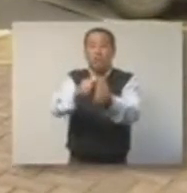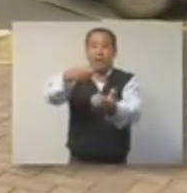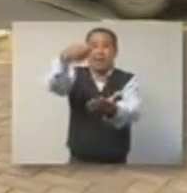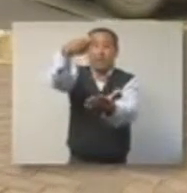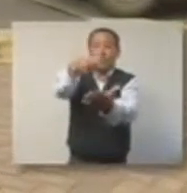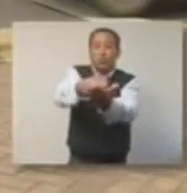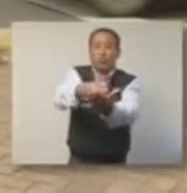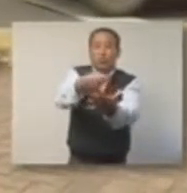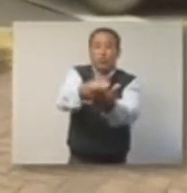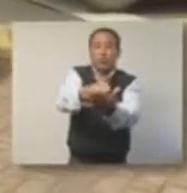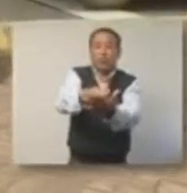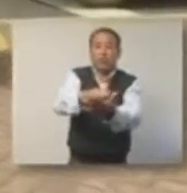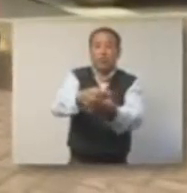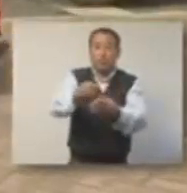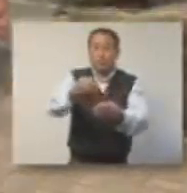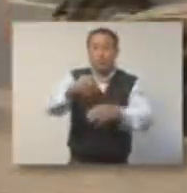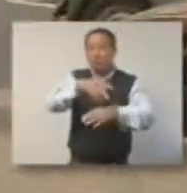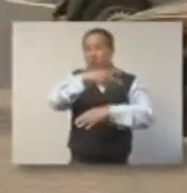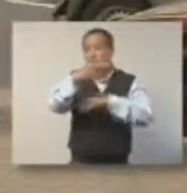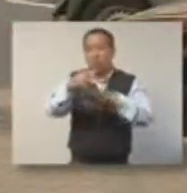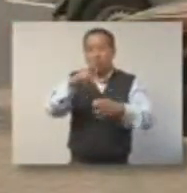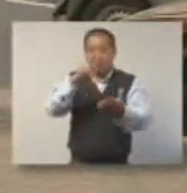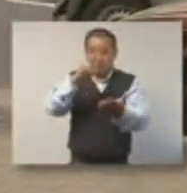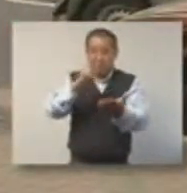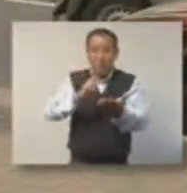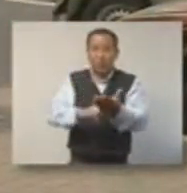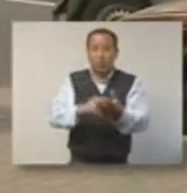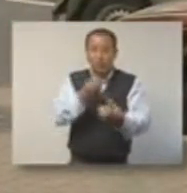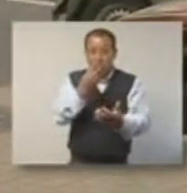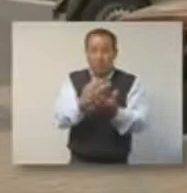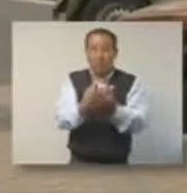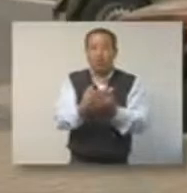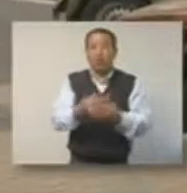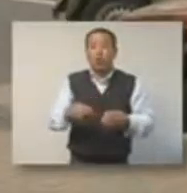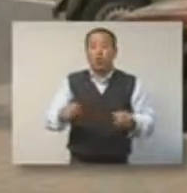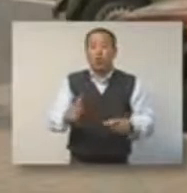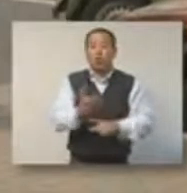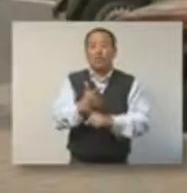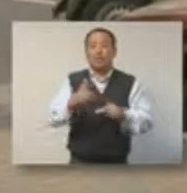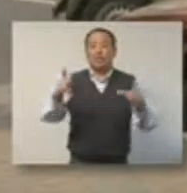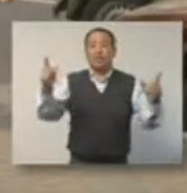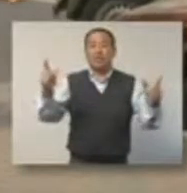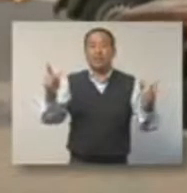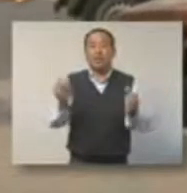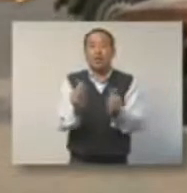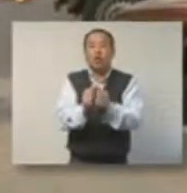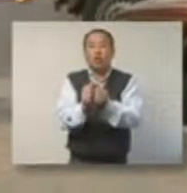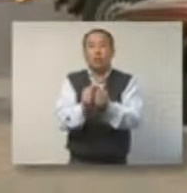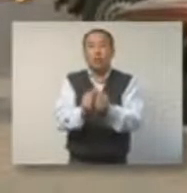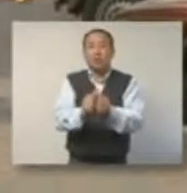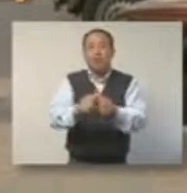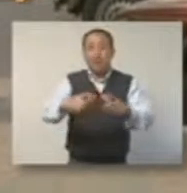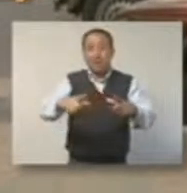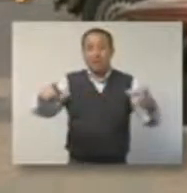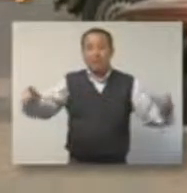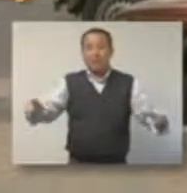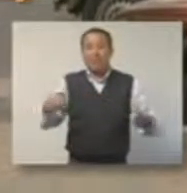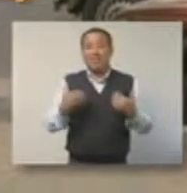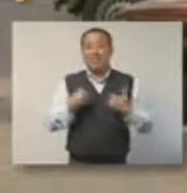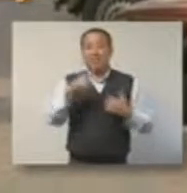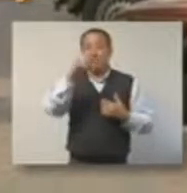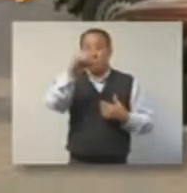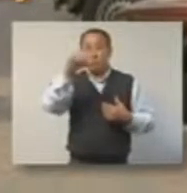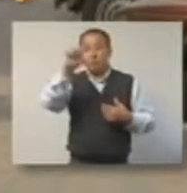libertad, seguridad y autonomía. Así, las veredas del exterior del local deben tener como mínimo 1,20 m de